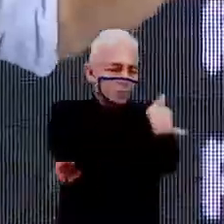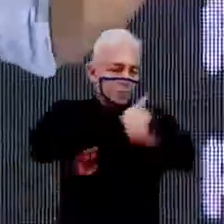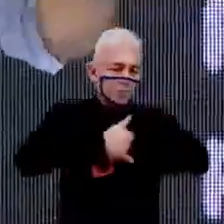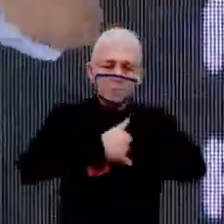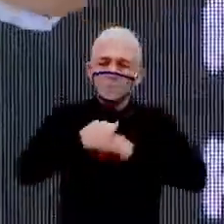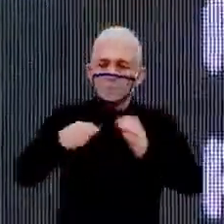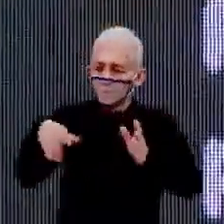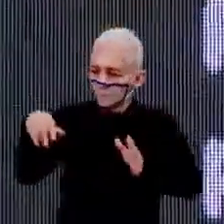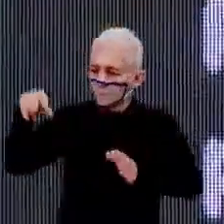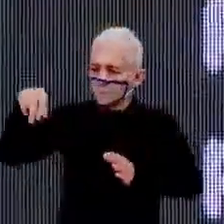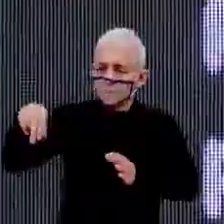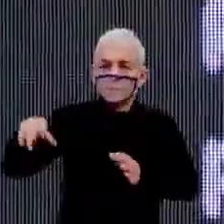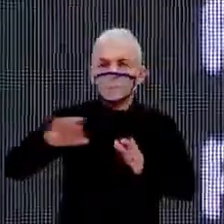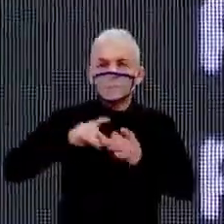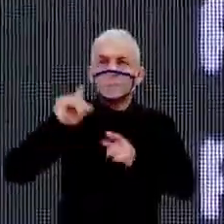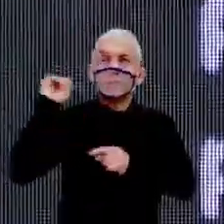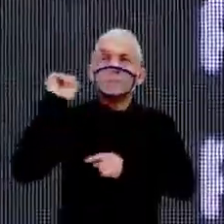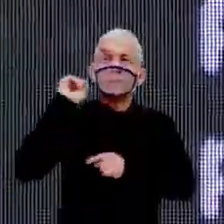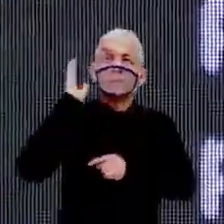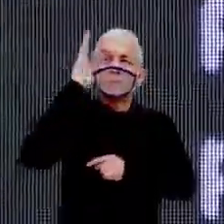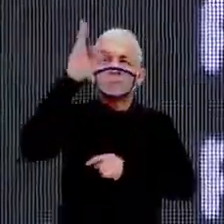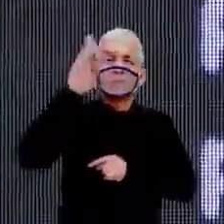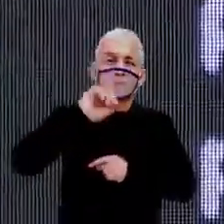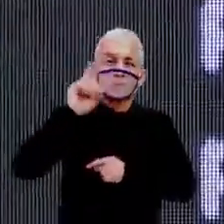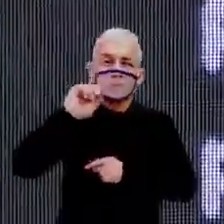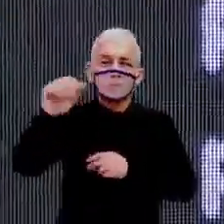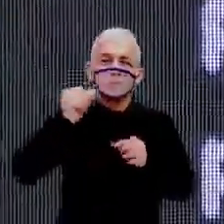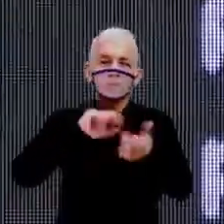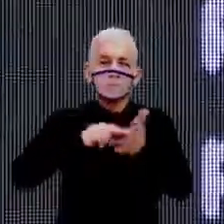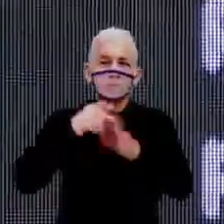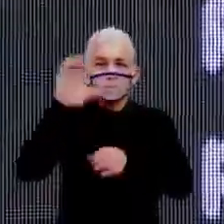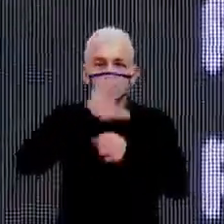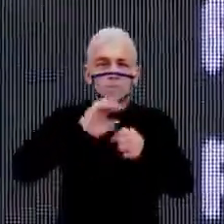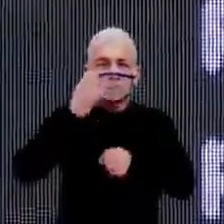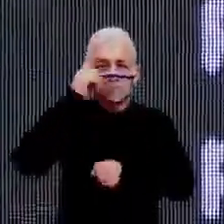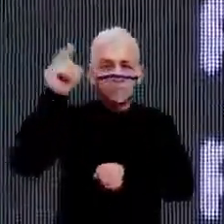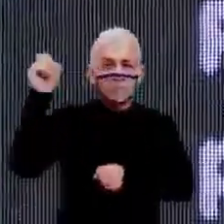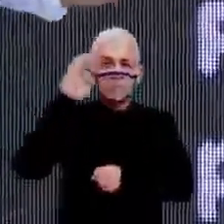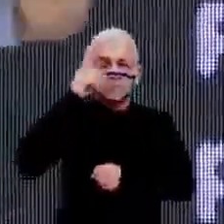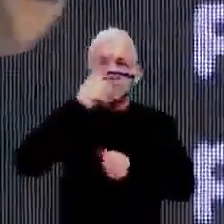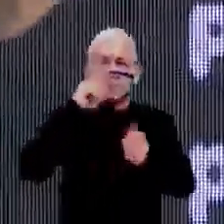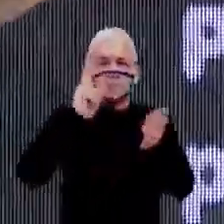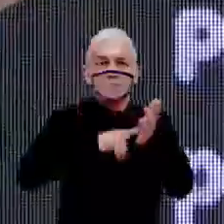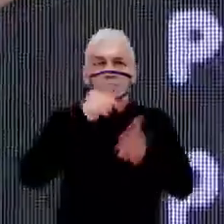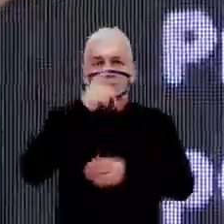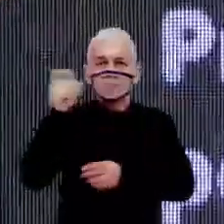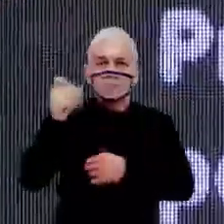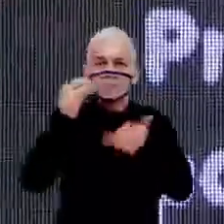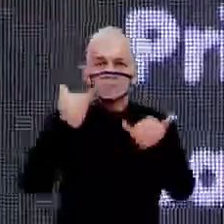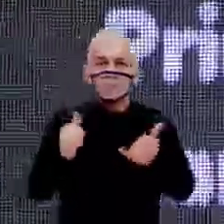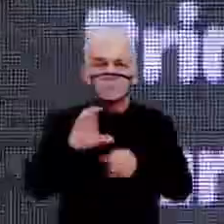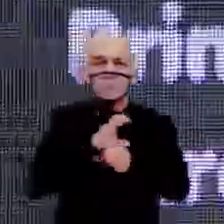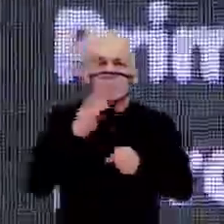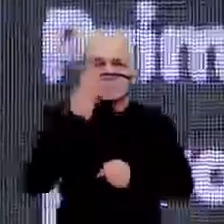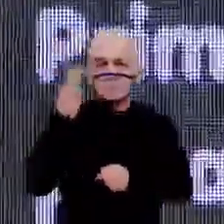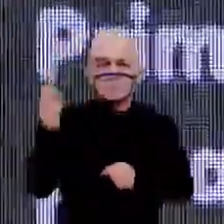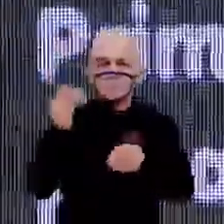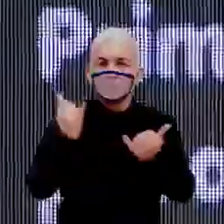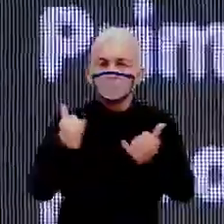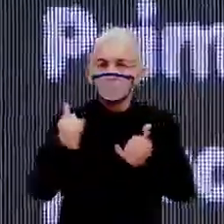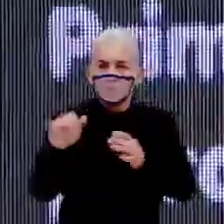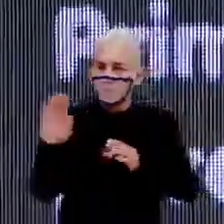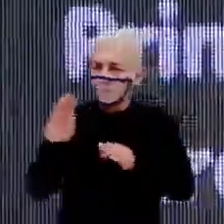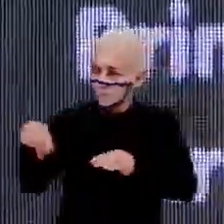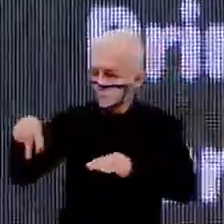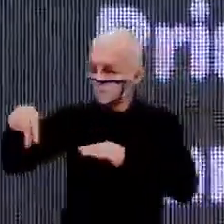andén acorde a nuestro plan a largo plazo de ciudad, a ese sueño de Barranquilla 2100, donde hacemos parqueos